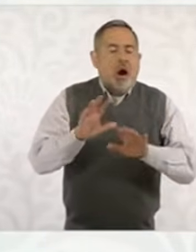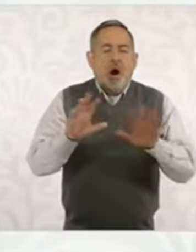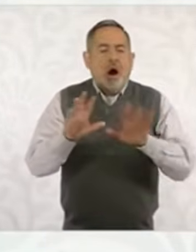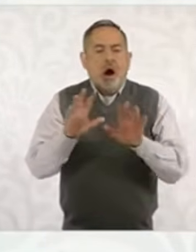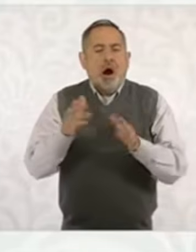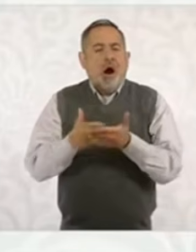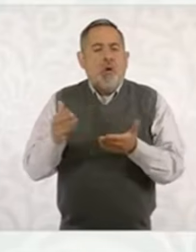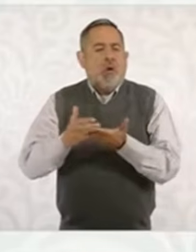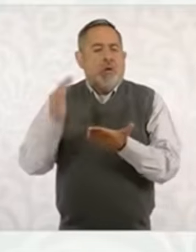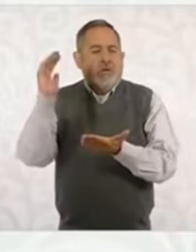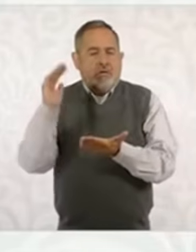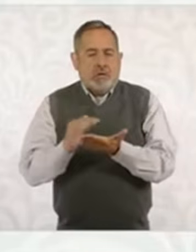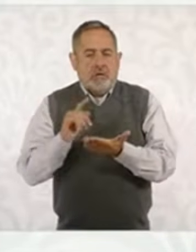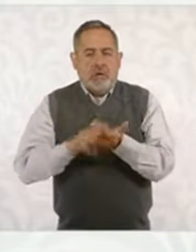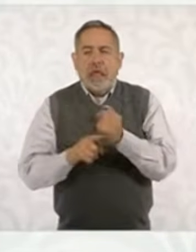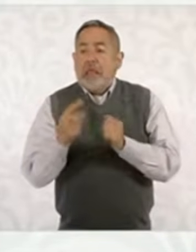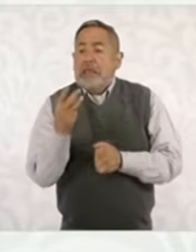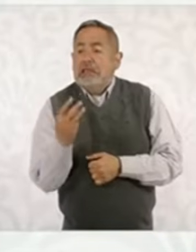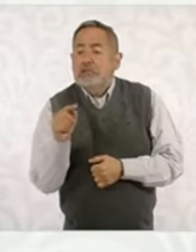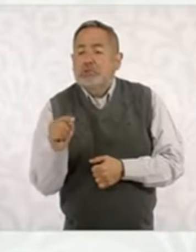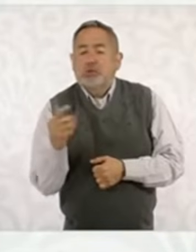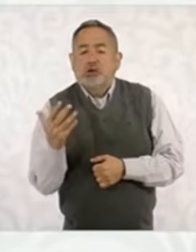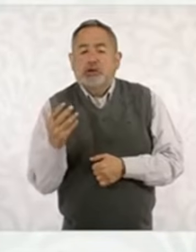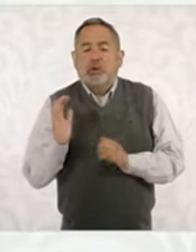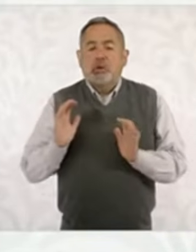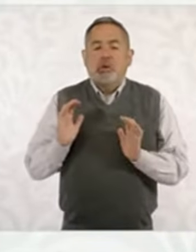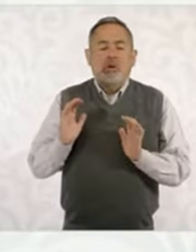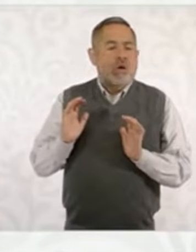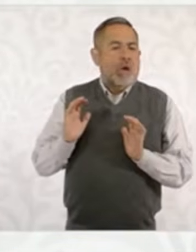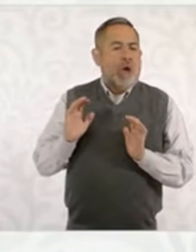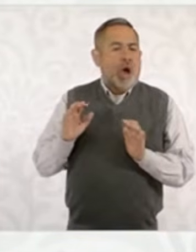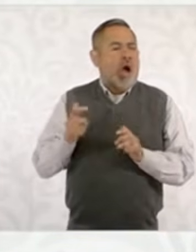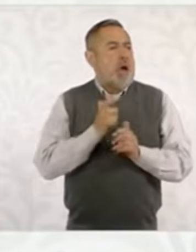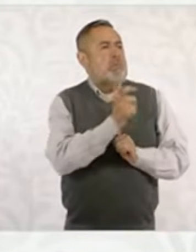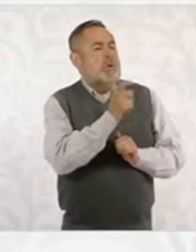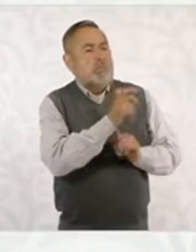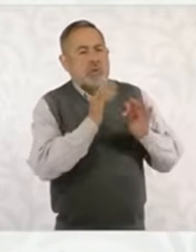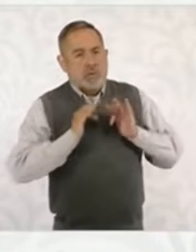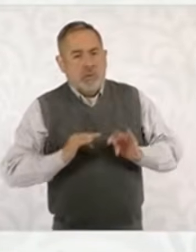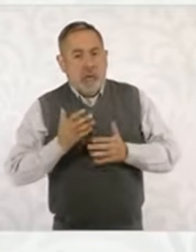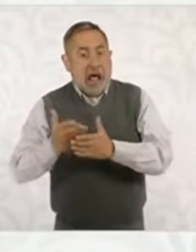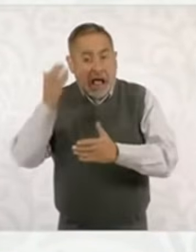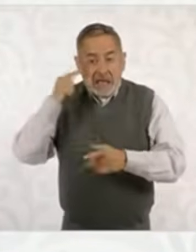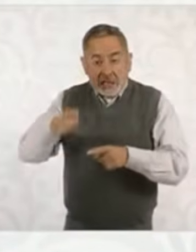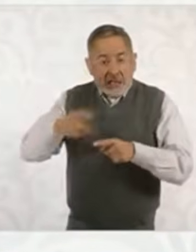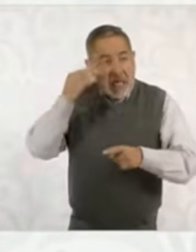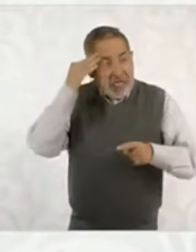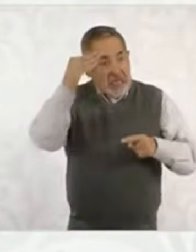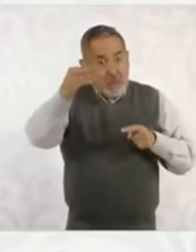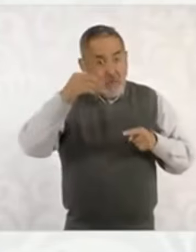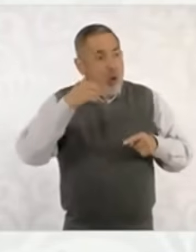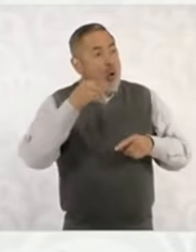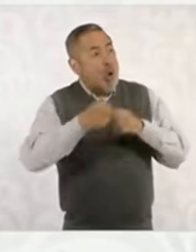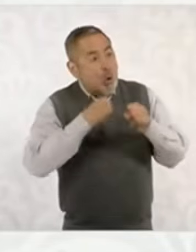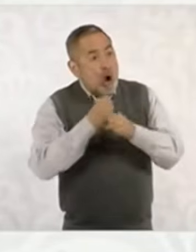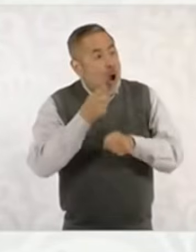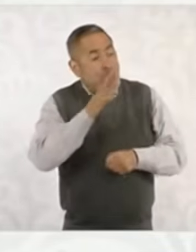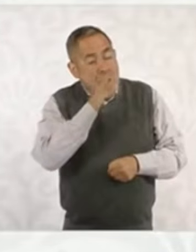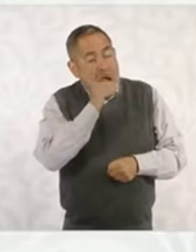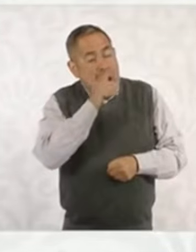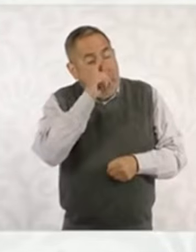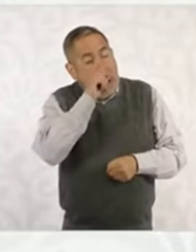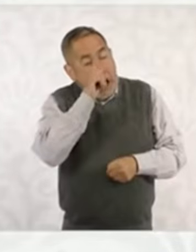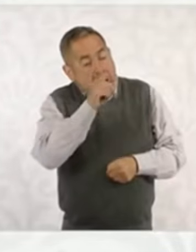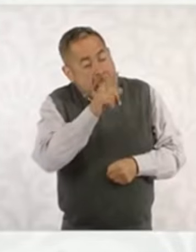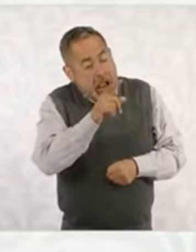más se le cobra el 3.5% y antes su plazo para pagar todo esto, que no lo iba a poder pagar